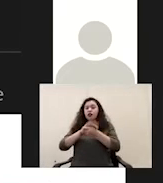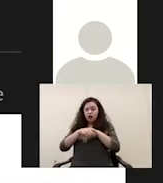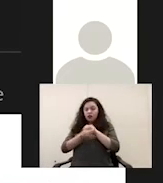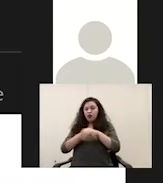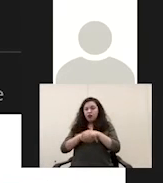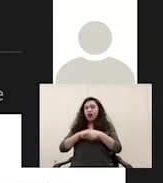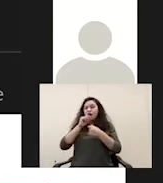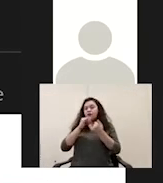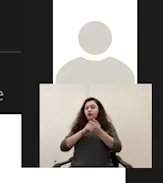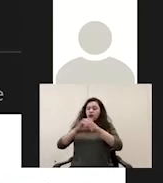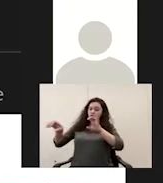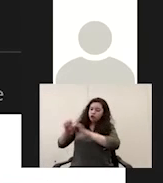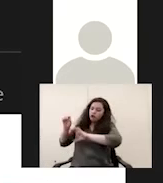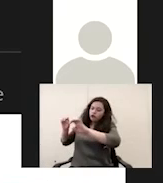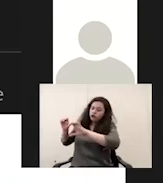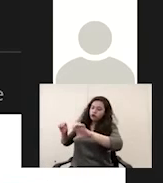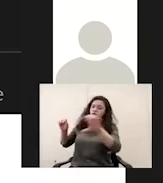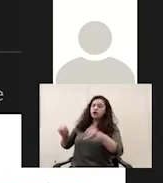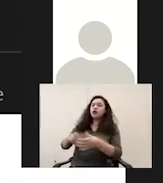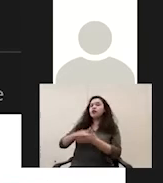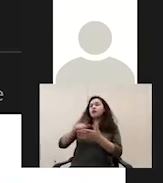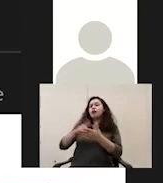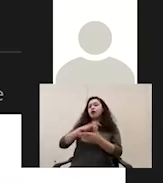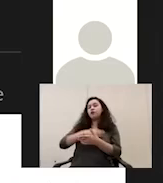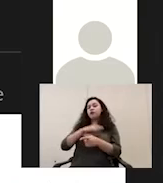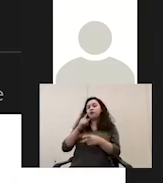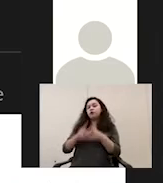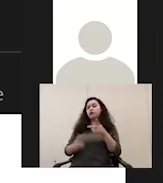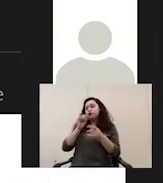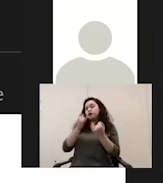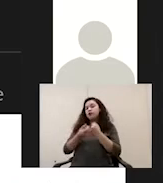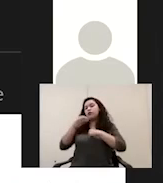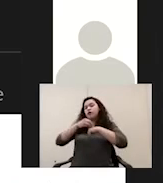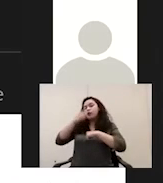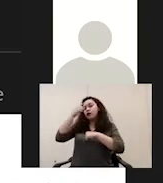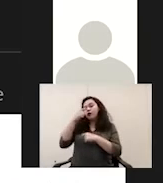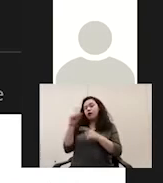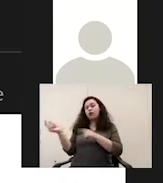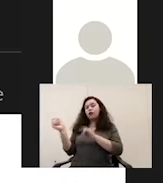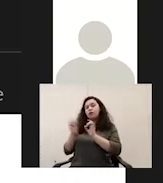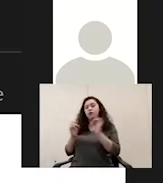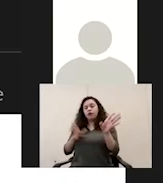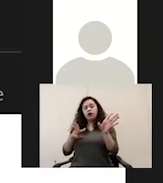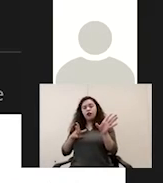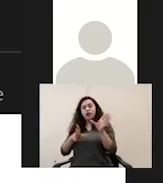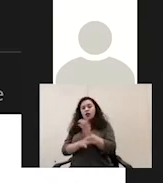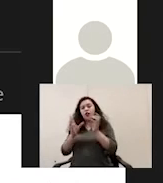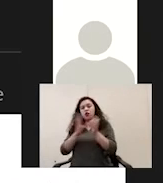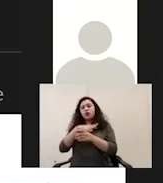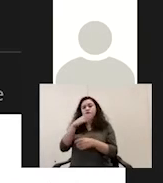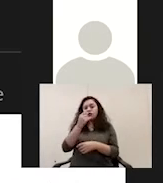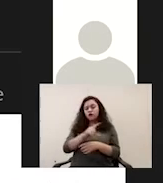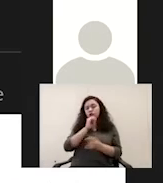limpieza tiene que estar limpiando y desinfectando. Colocar flechas de flujo unidireccional de subida y de bajada.